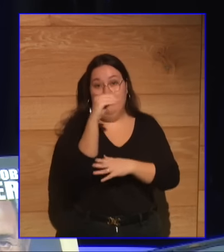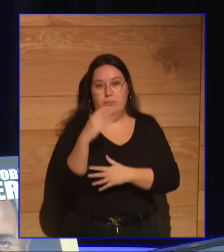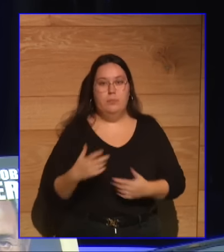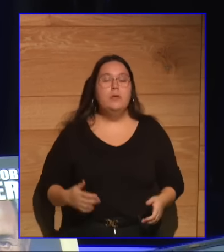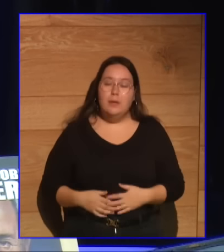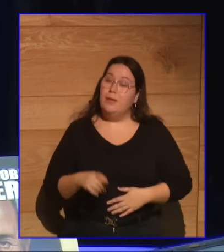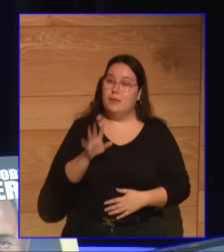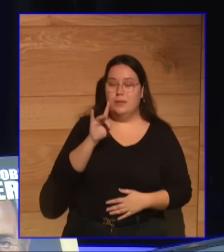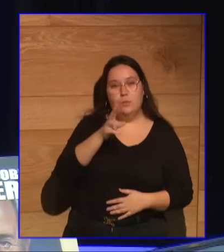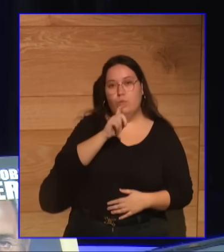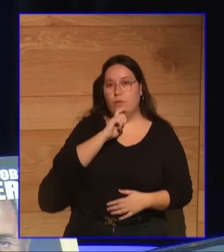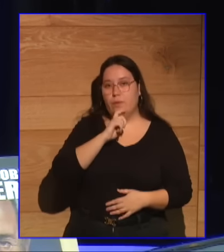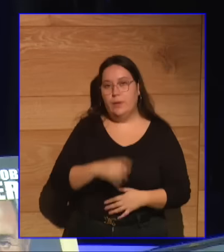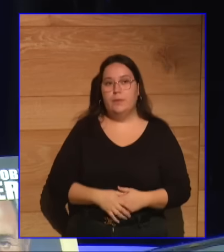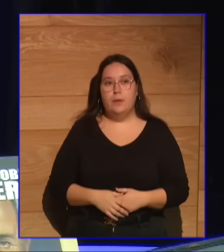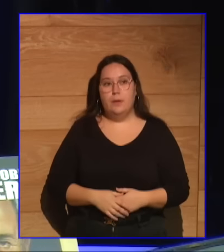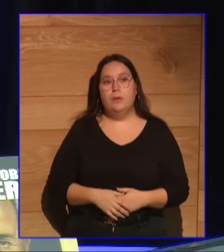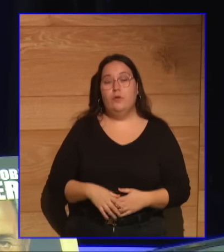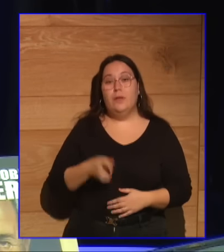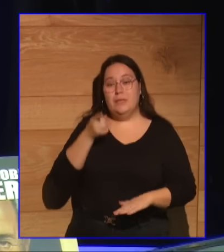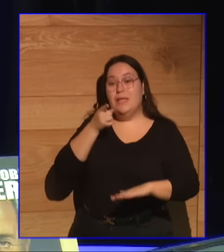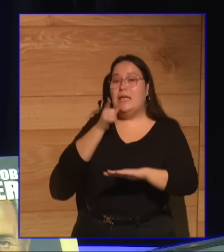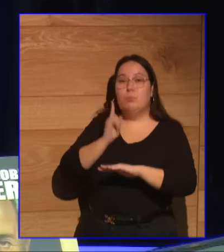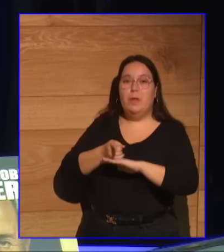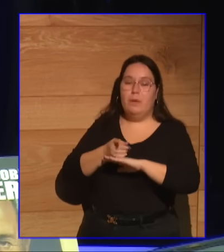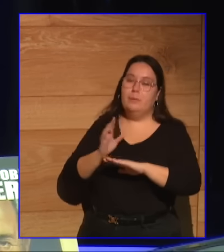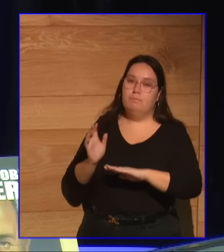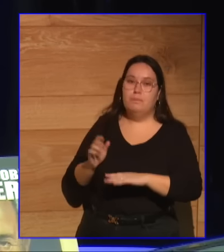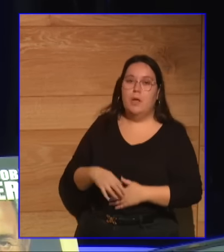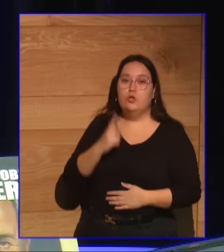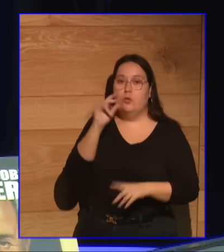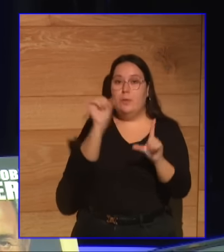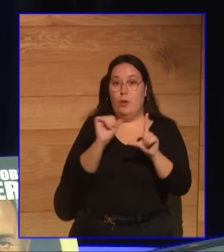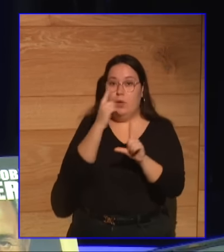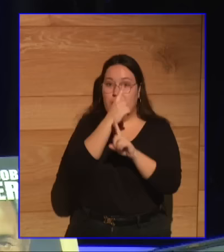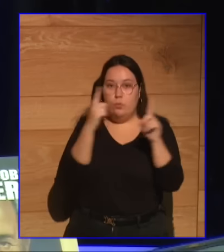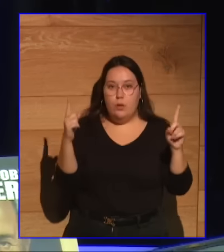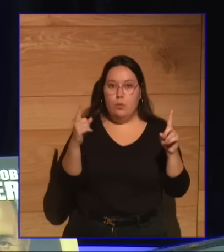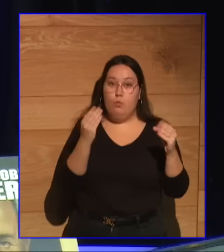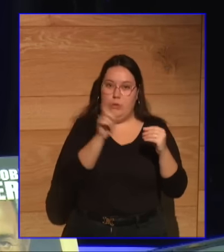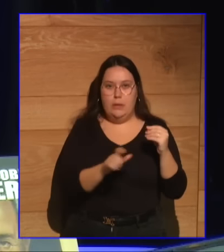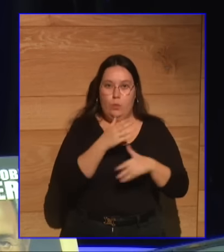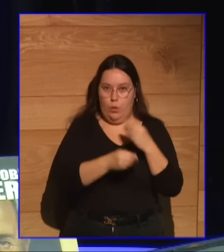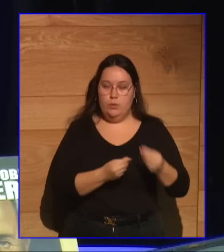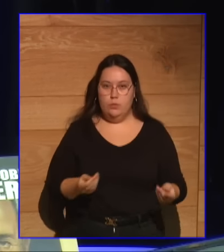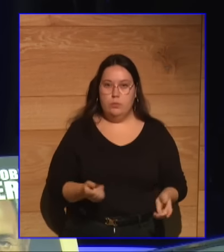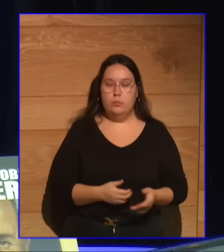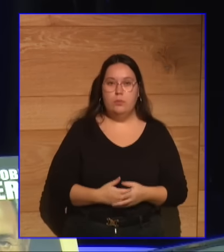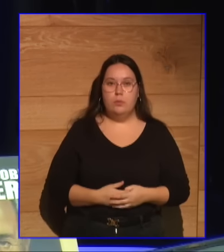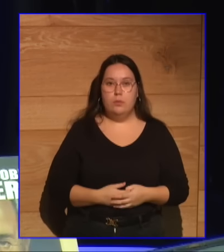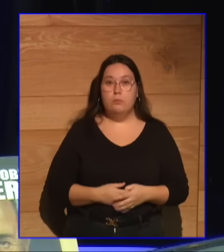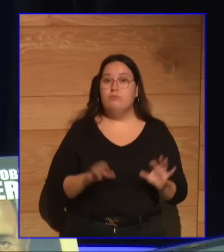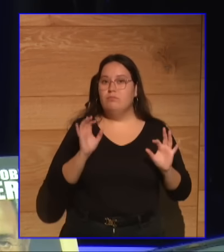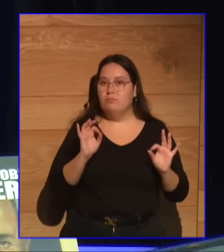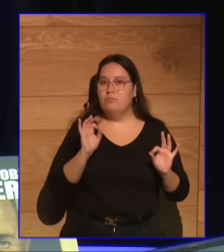muy difícil y por otro lado Spielberg no es comparable con... Es decir, dos películas en un año la ha hecho mucha gente. Y de hecho